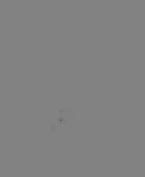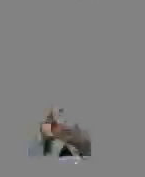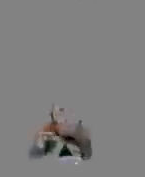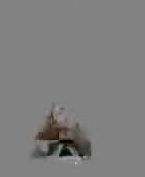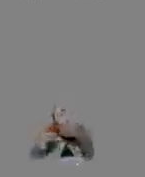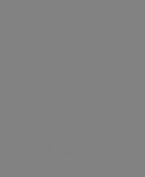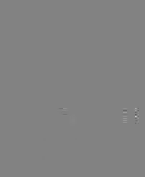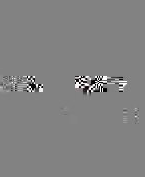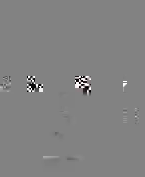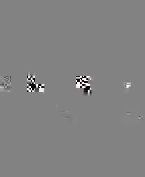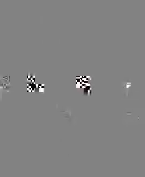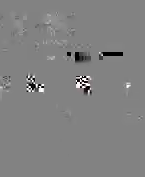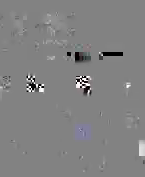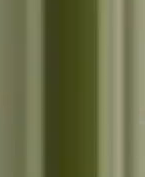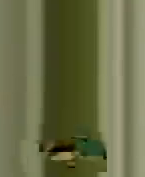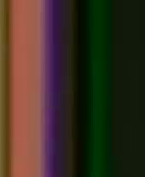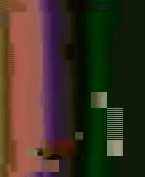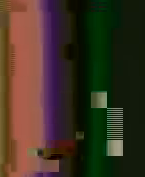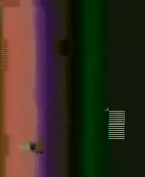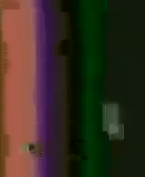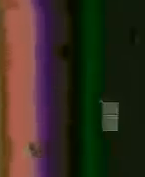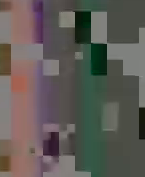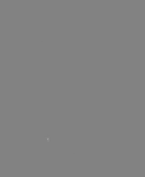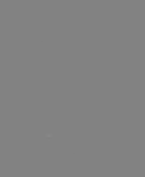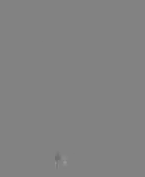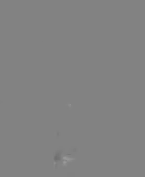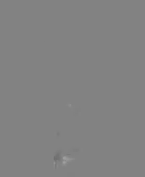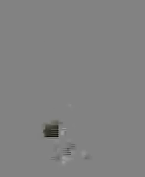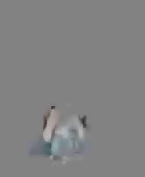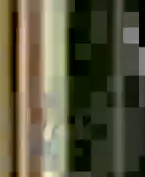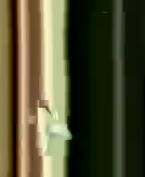afecto, toda nuestra admiración. Muchas gracias, mi comandante en jefe.